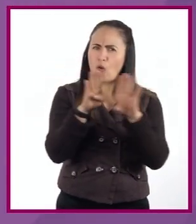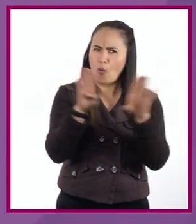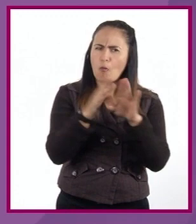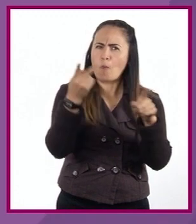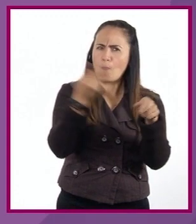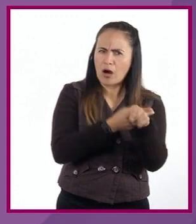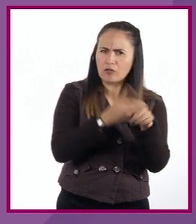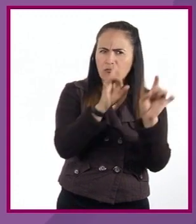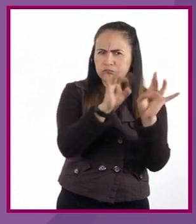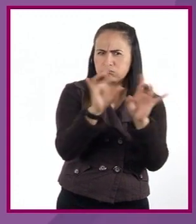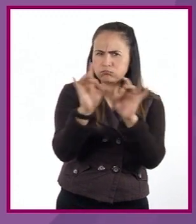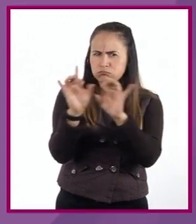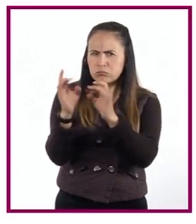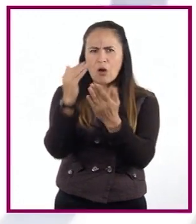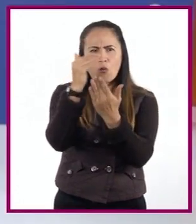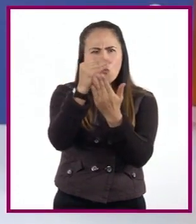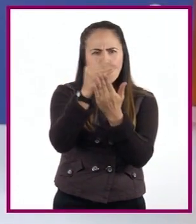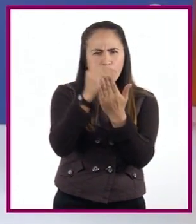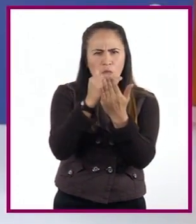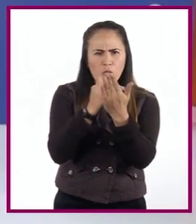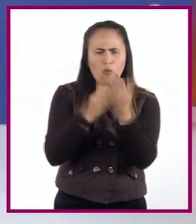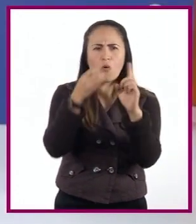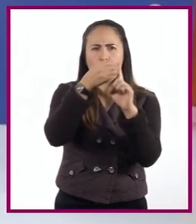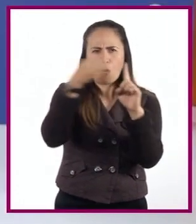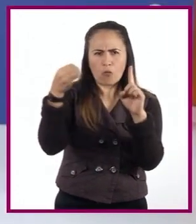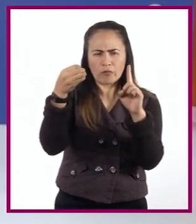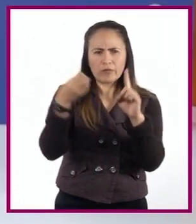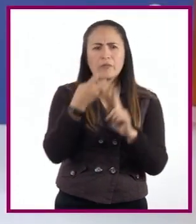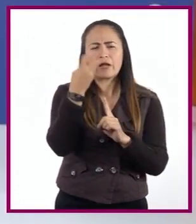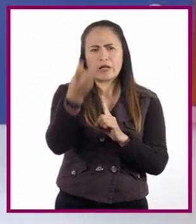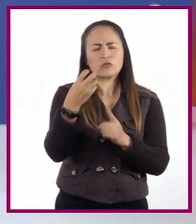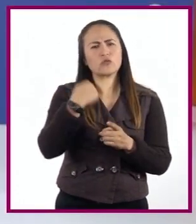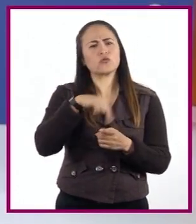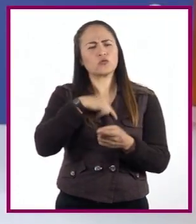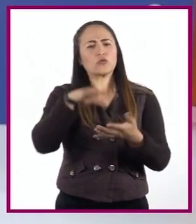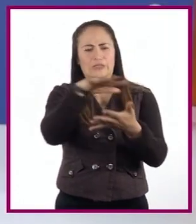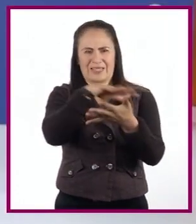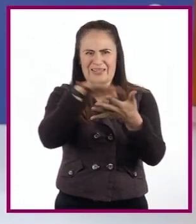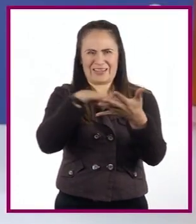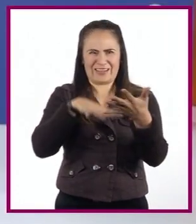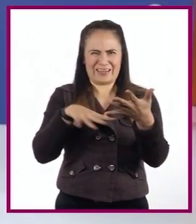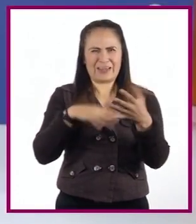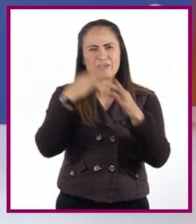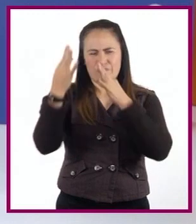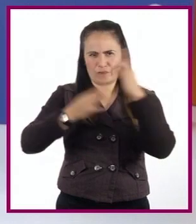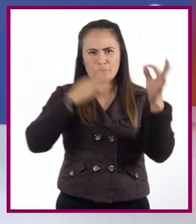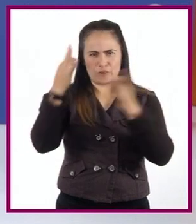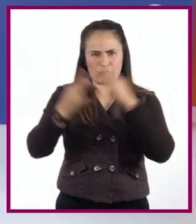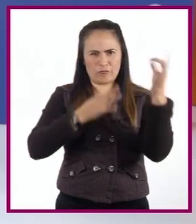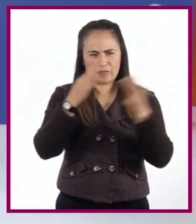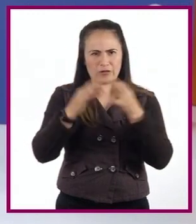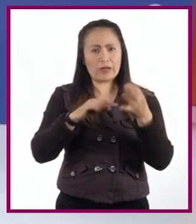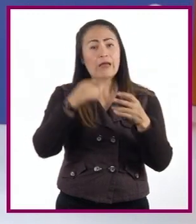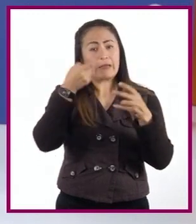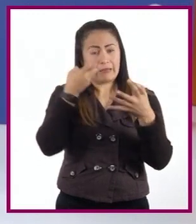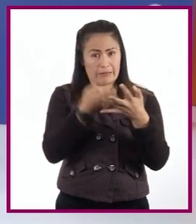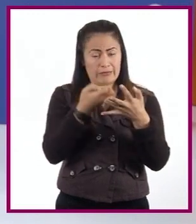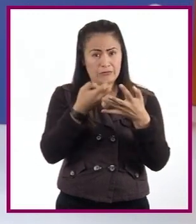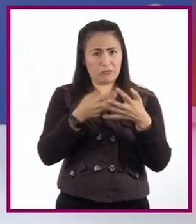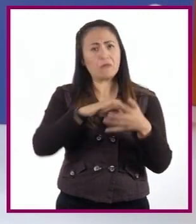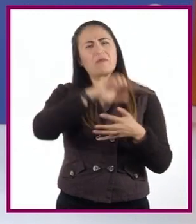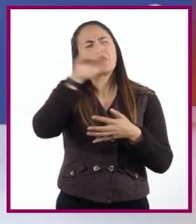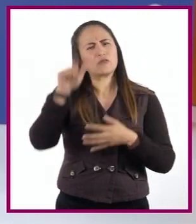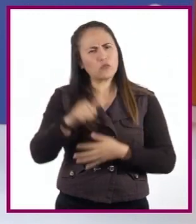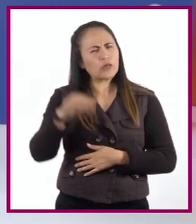una noticia y para ello, durante esta sesión, leeremos algunas notas informativas para que, a partir de ellas,